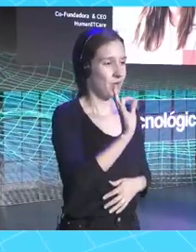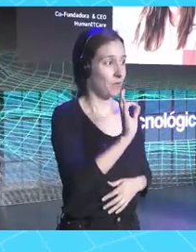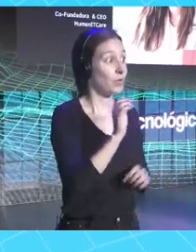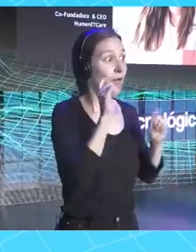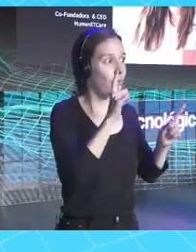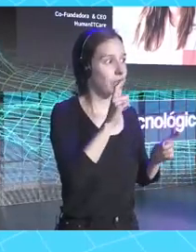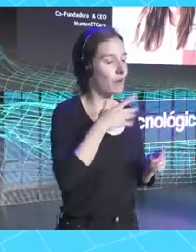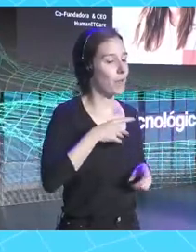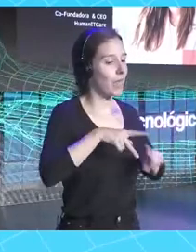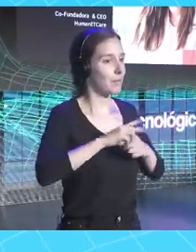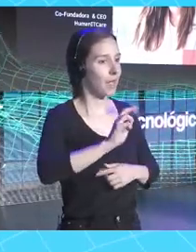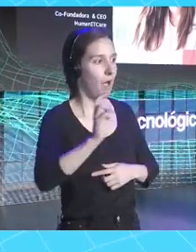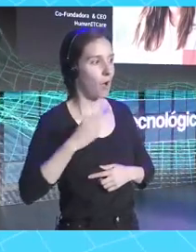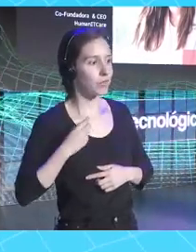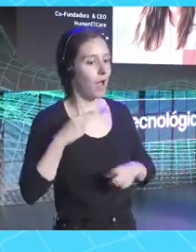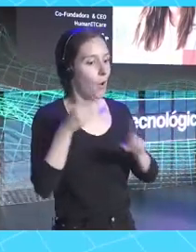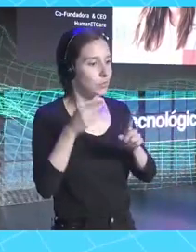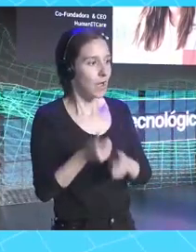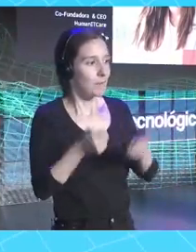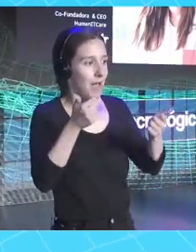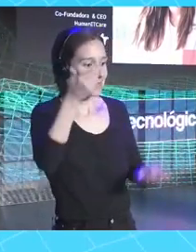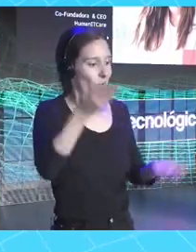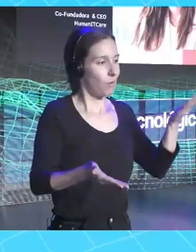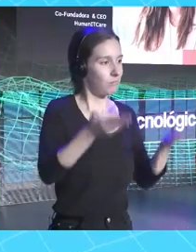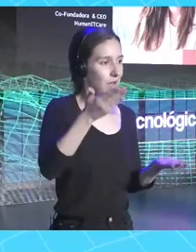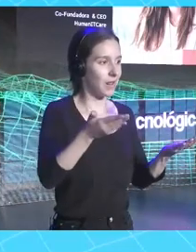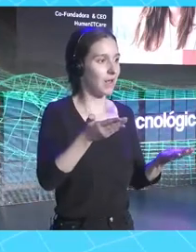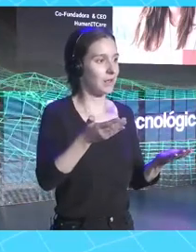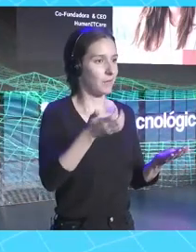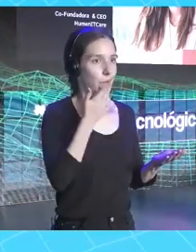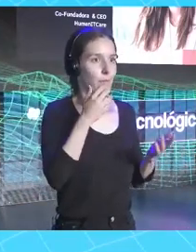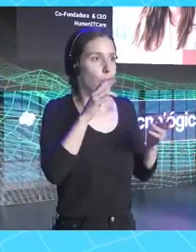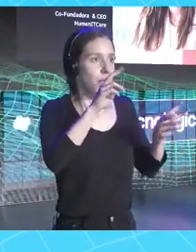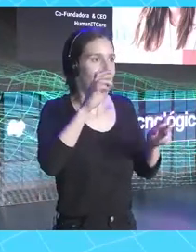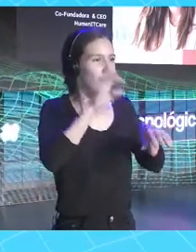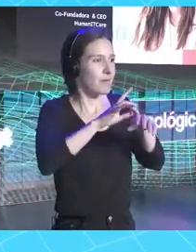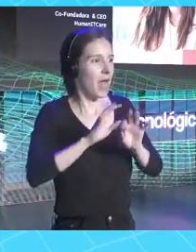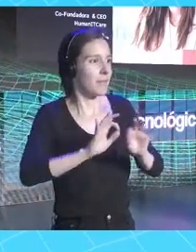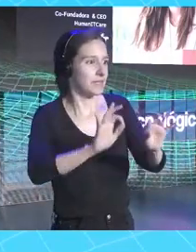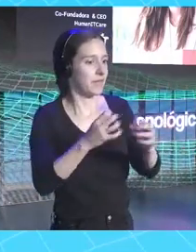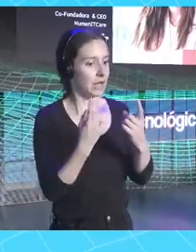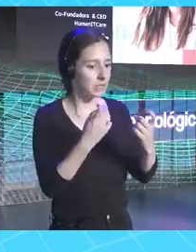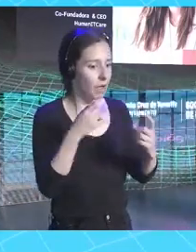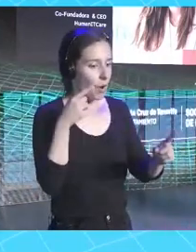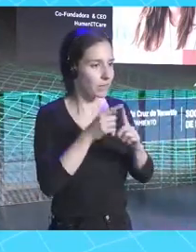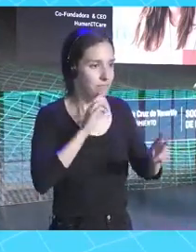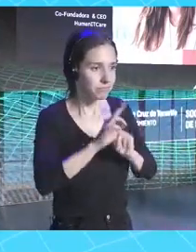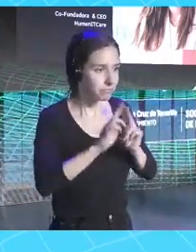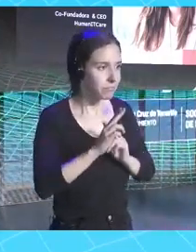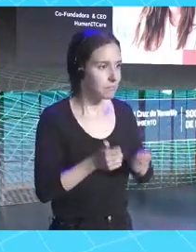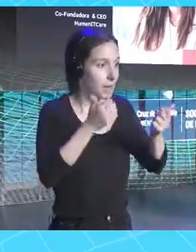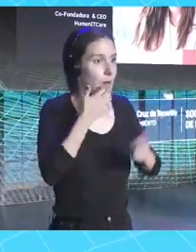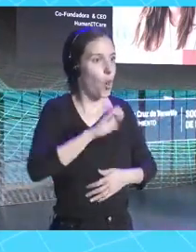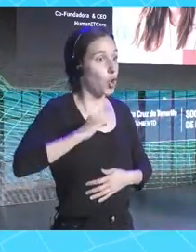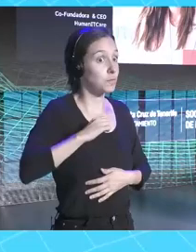sabes que van a escalar más pues conectando dispositivos muy concreto muy Nicho que se necesitan para algunas enfermedades que saben sabes que lo van a pedir los cinco